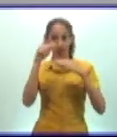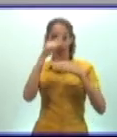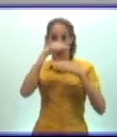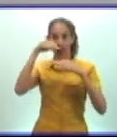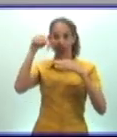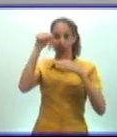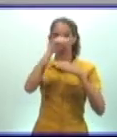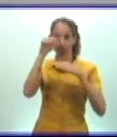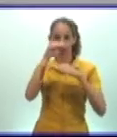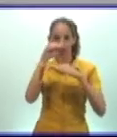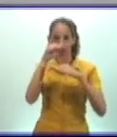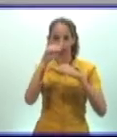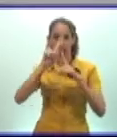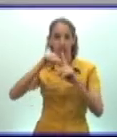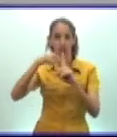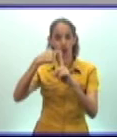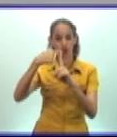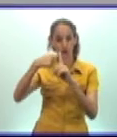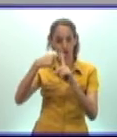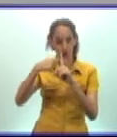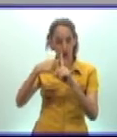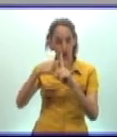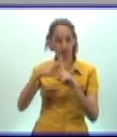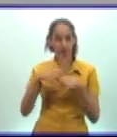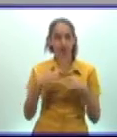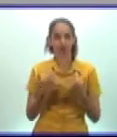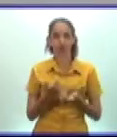no es más que la adición de